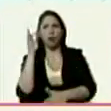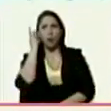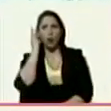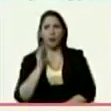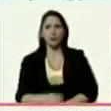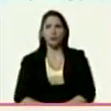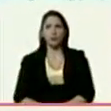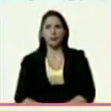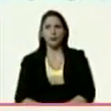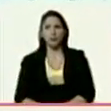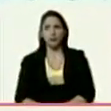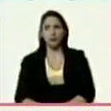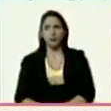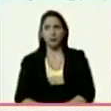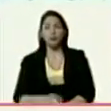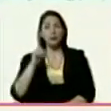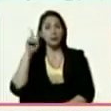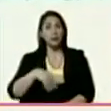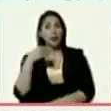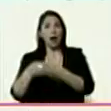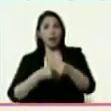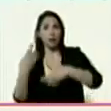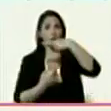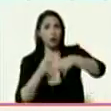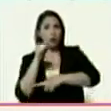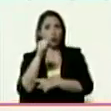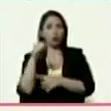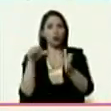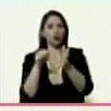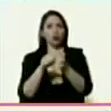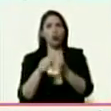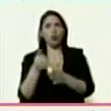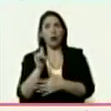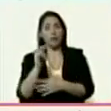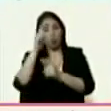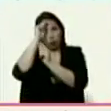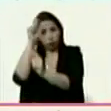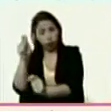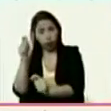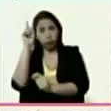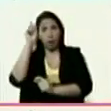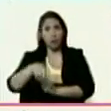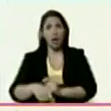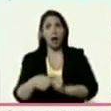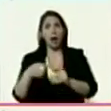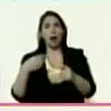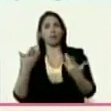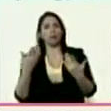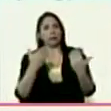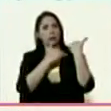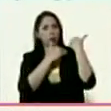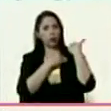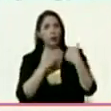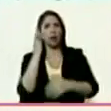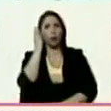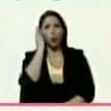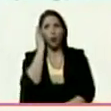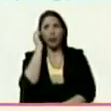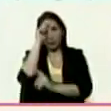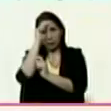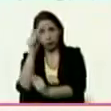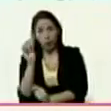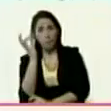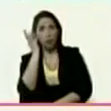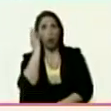contra la mujer, pero además hacerlo en revolución, donde ha habido tanto reconocimiento al papel de la mujer, reconocimiento a la